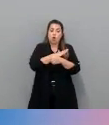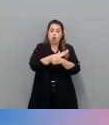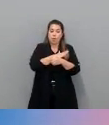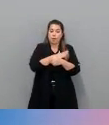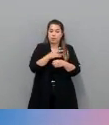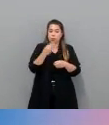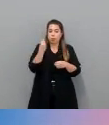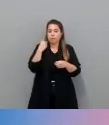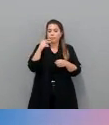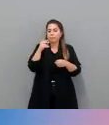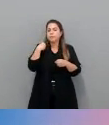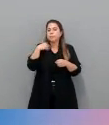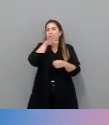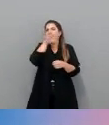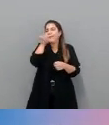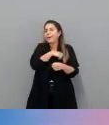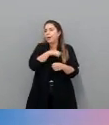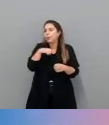comunidad autónoma tiene